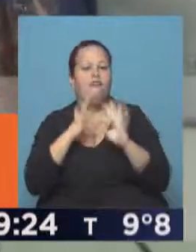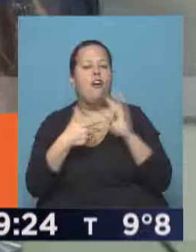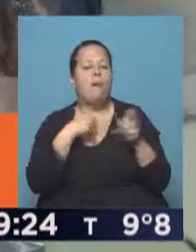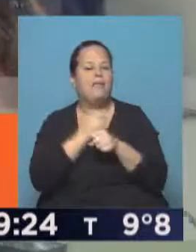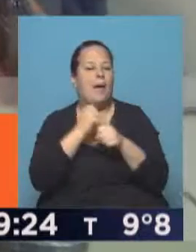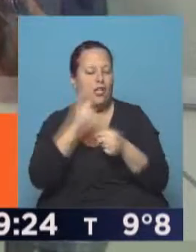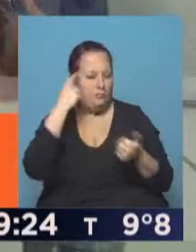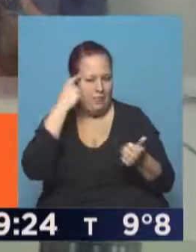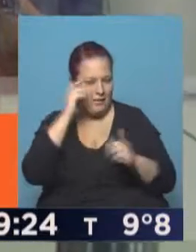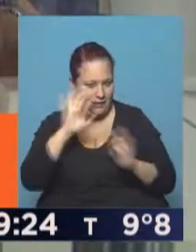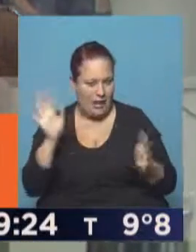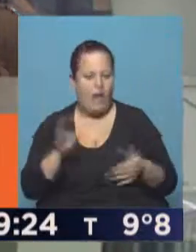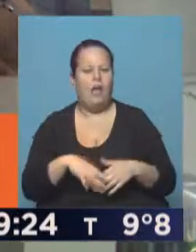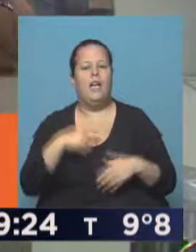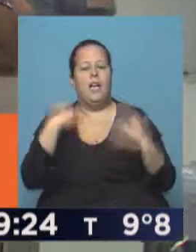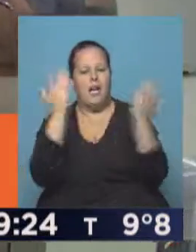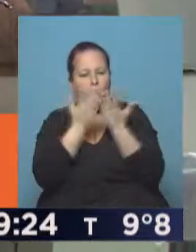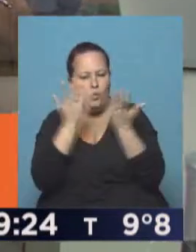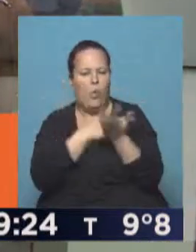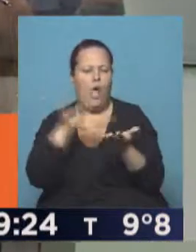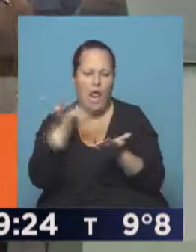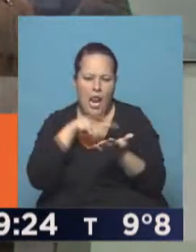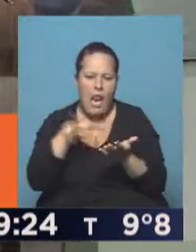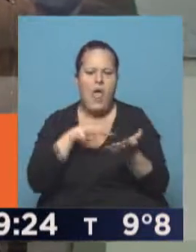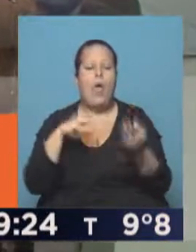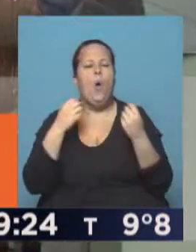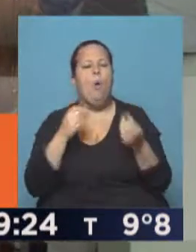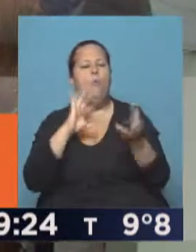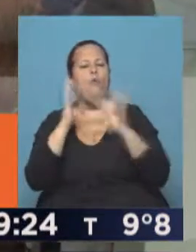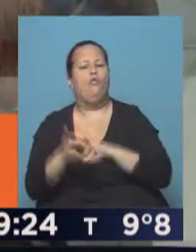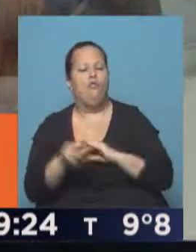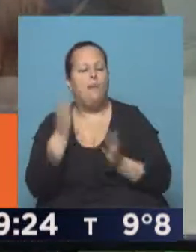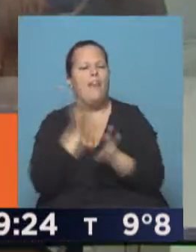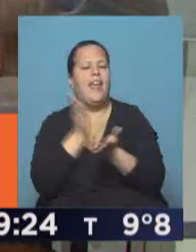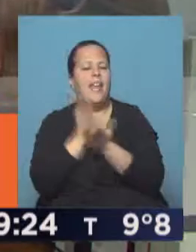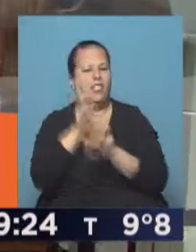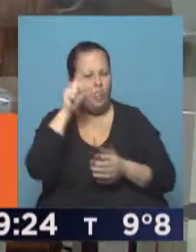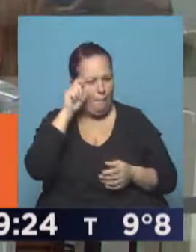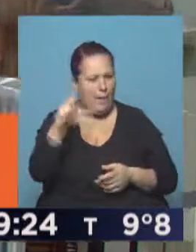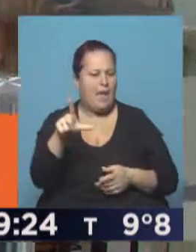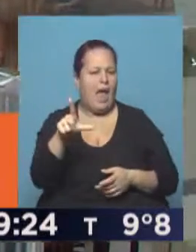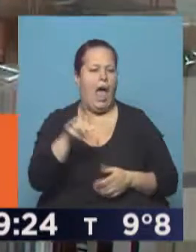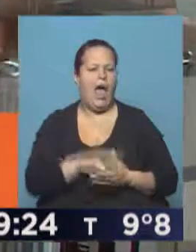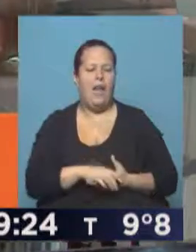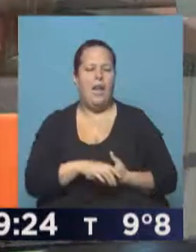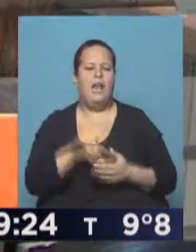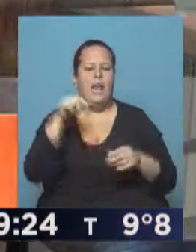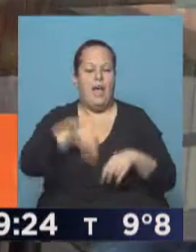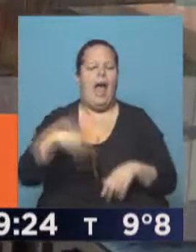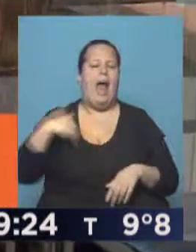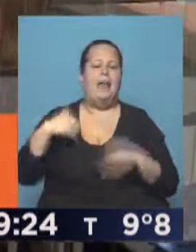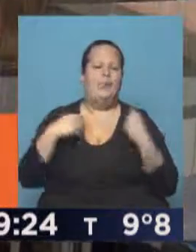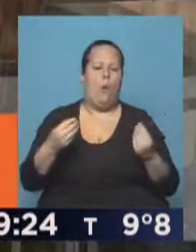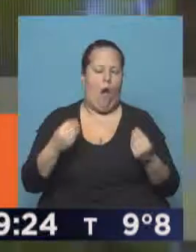trabajo es el pensamiento. Empecé a estudiar y a leer cuál era el derecho penal que se ejercía acá en la